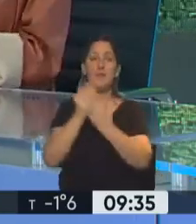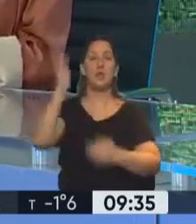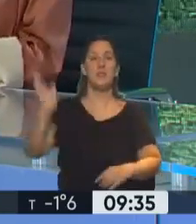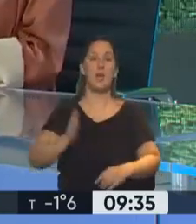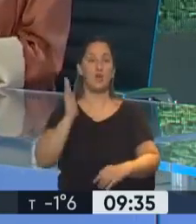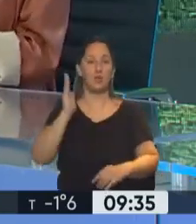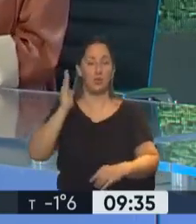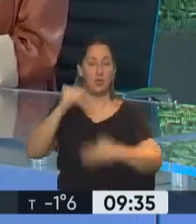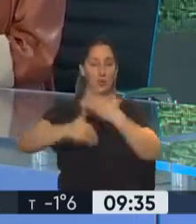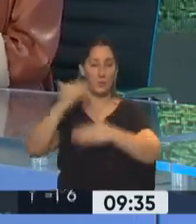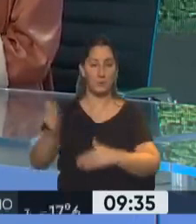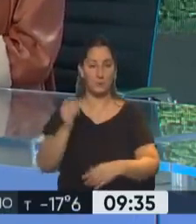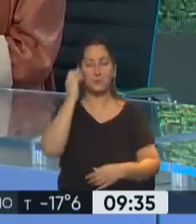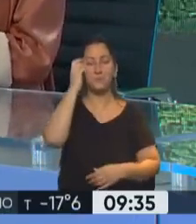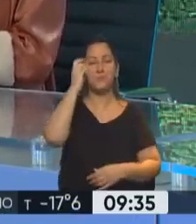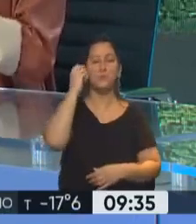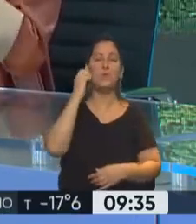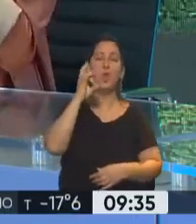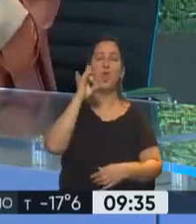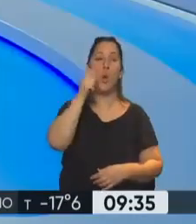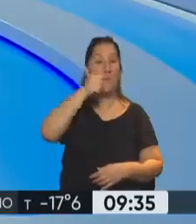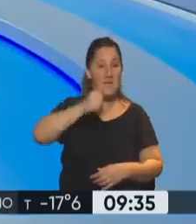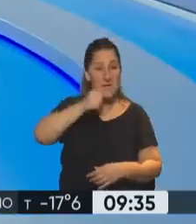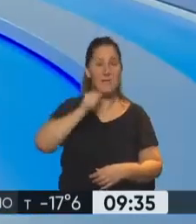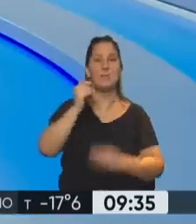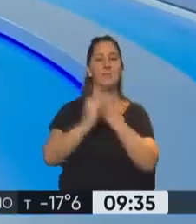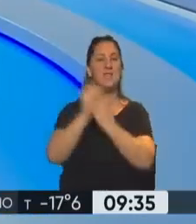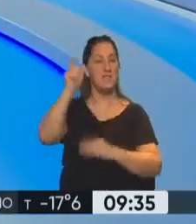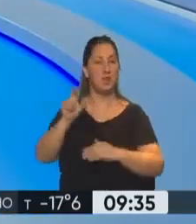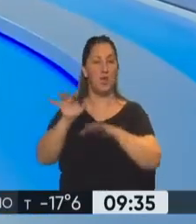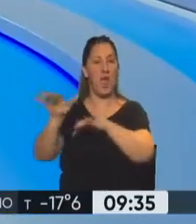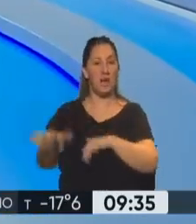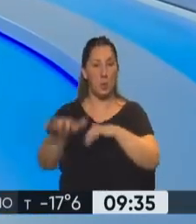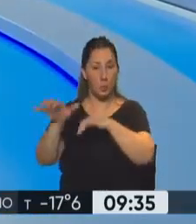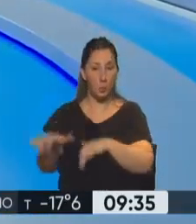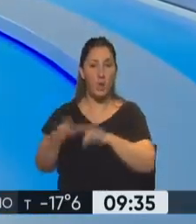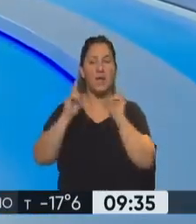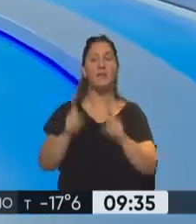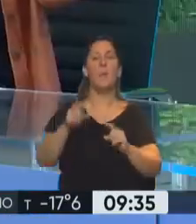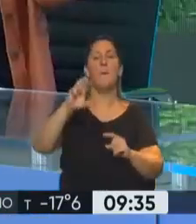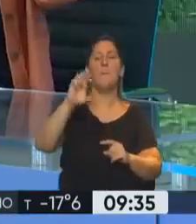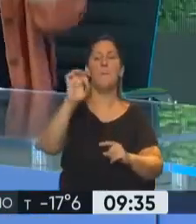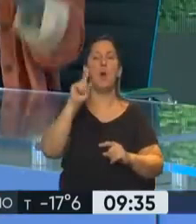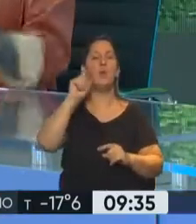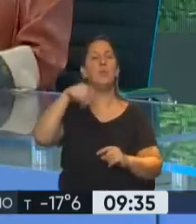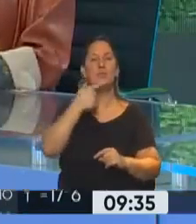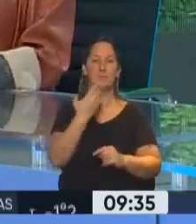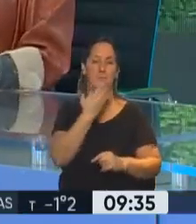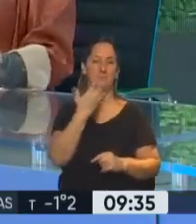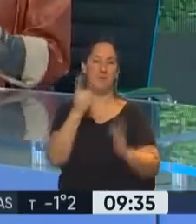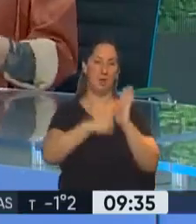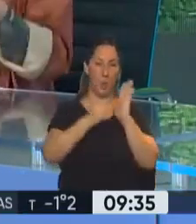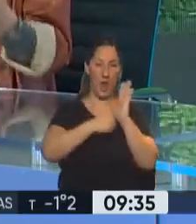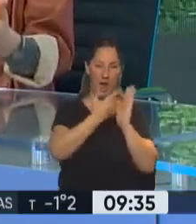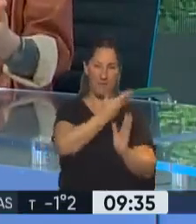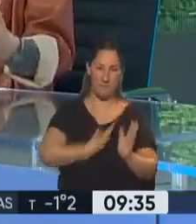y del otro lado julián domínguez el ministro de agricultura pero también mercedes marco del pont la titular de la afip que